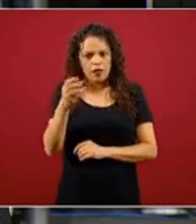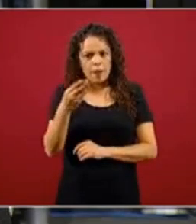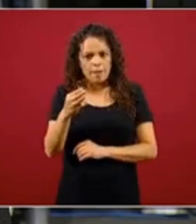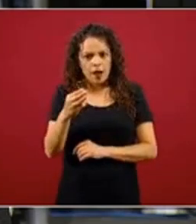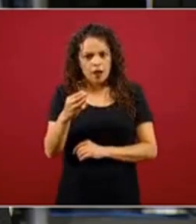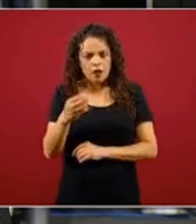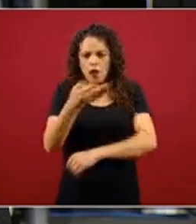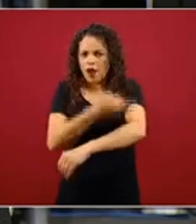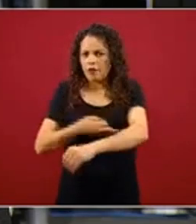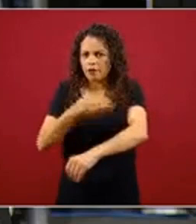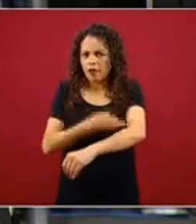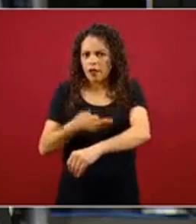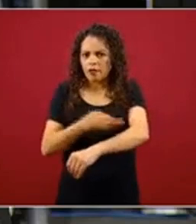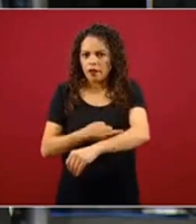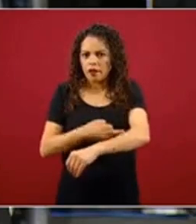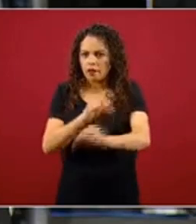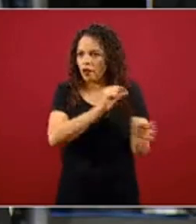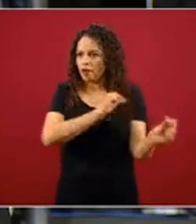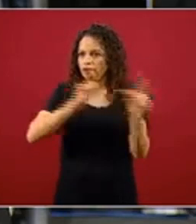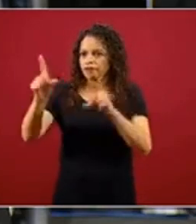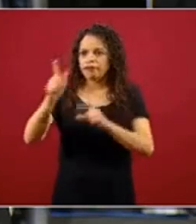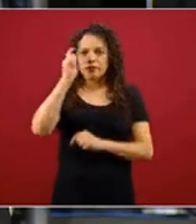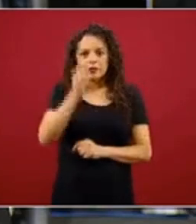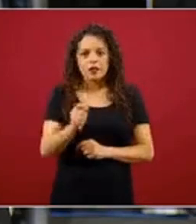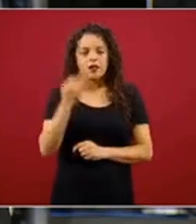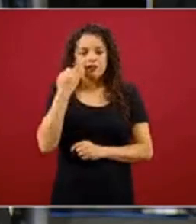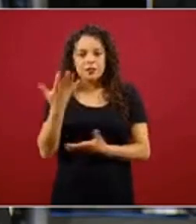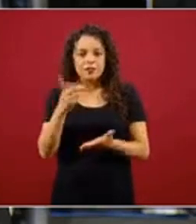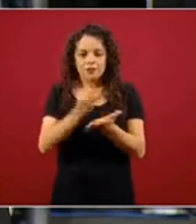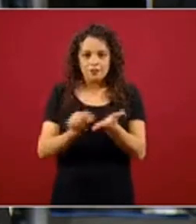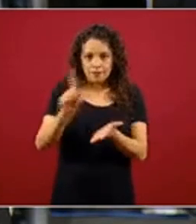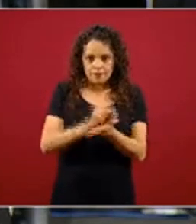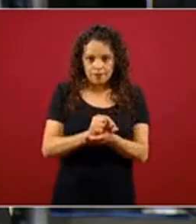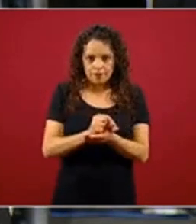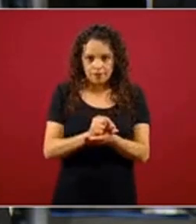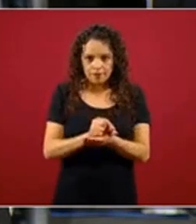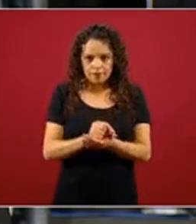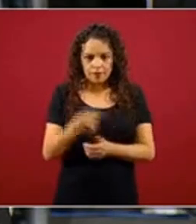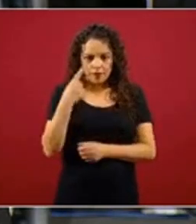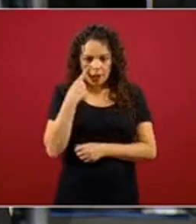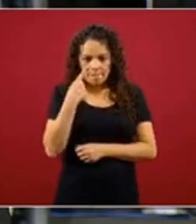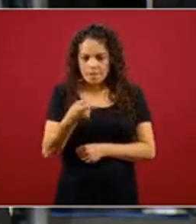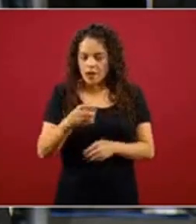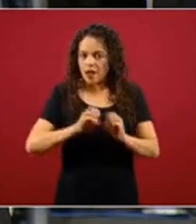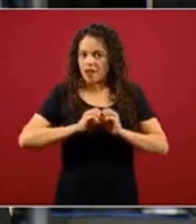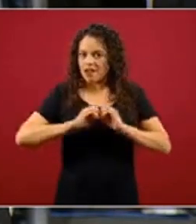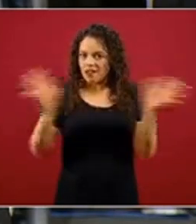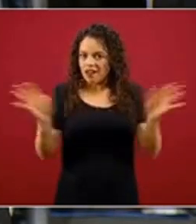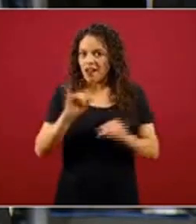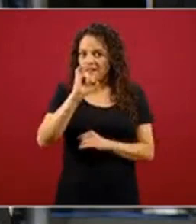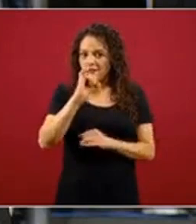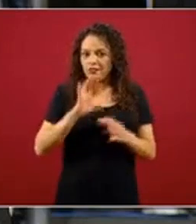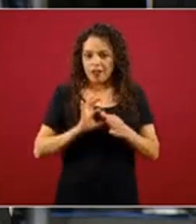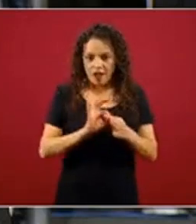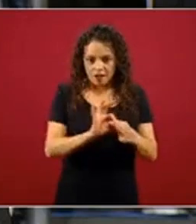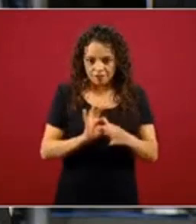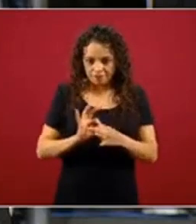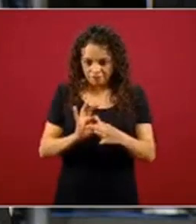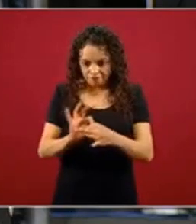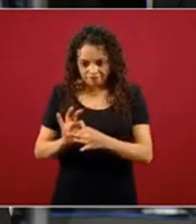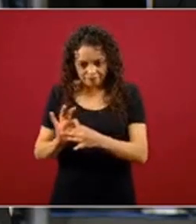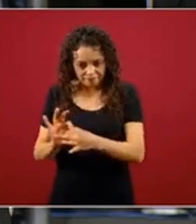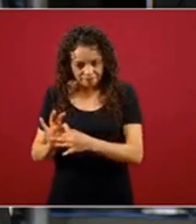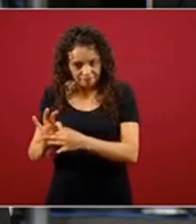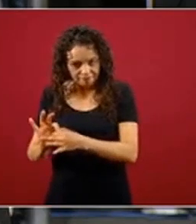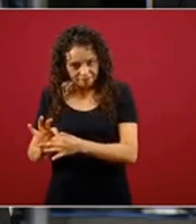video en la tarde, lo sube a redes sociales y habla sobre grupos que están interesados y se ve claramente una sincronización